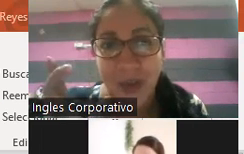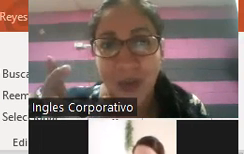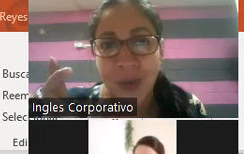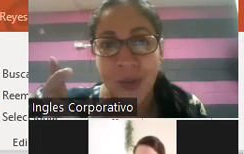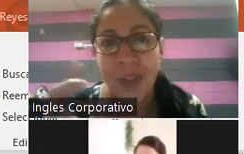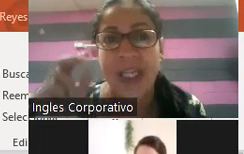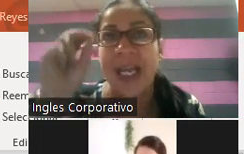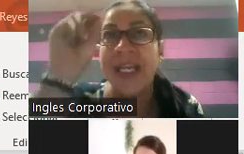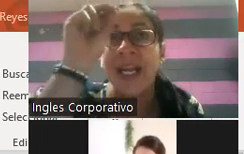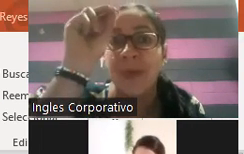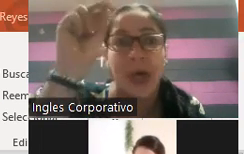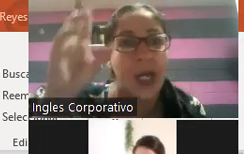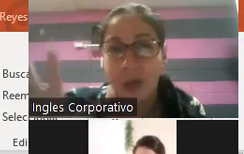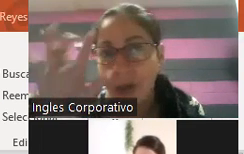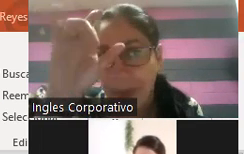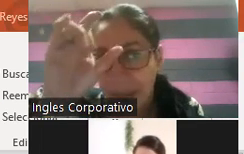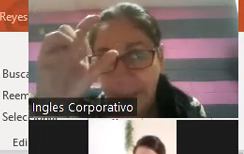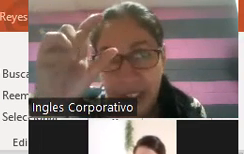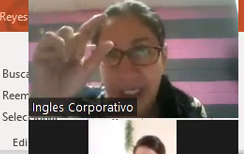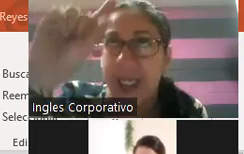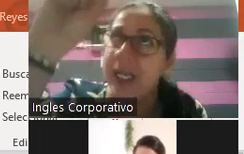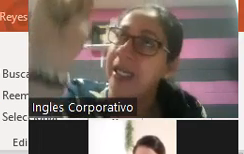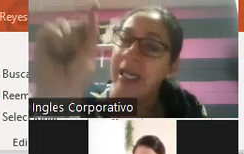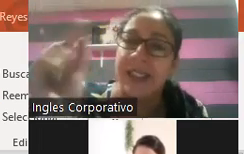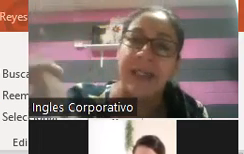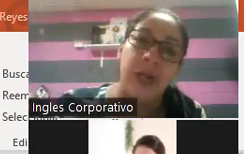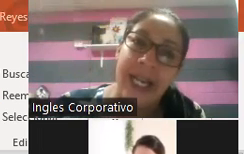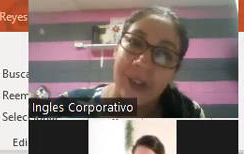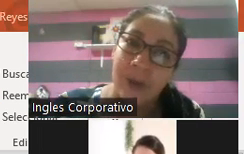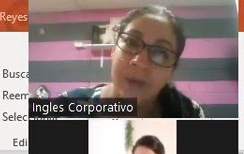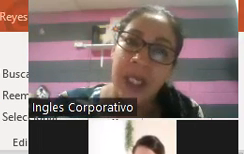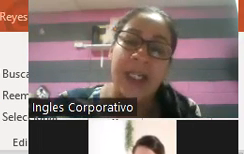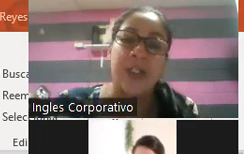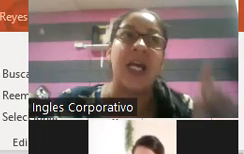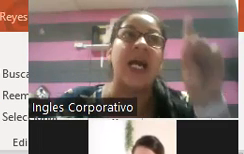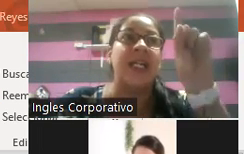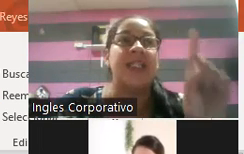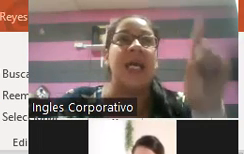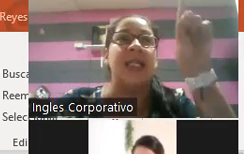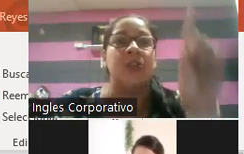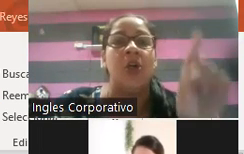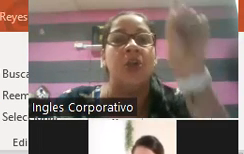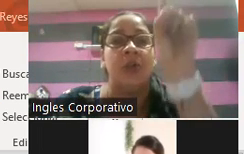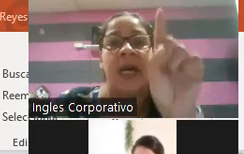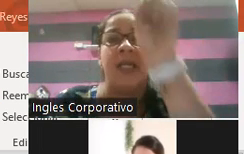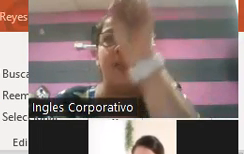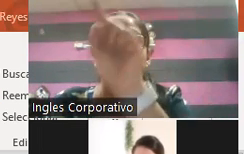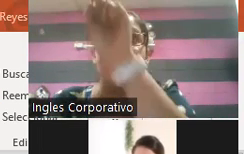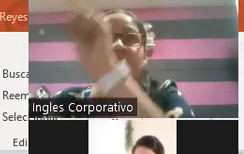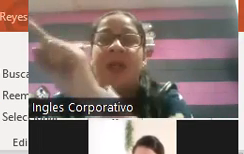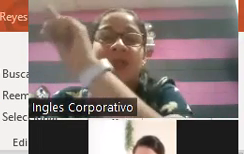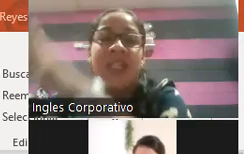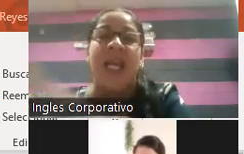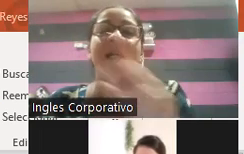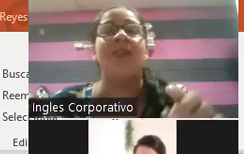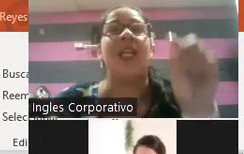texto porque en el buscador no puede poner el el dibujito entonces ahí le sale todo imágenes no sé qué